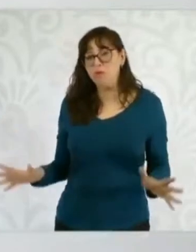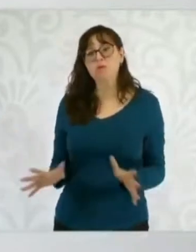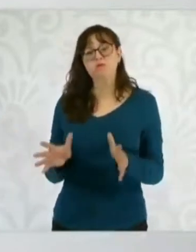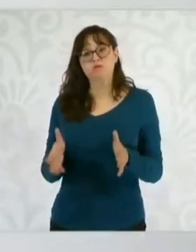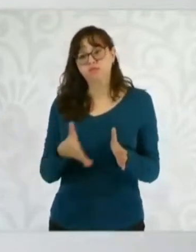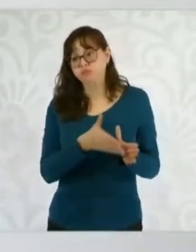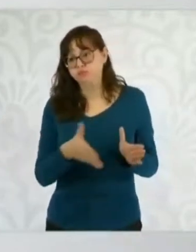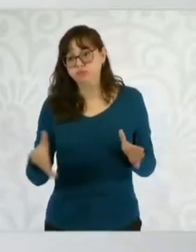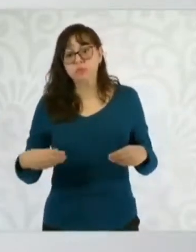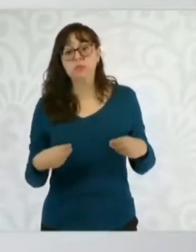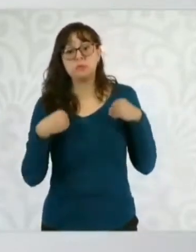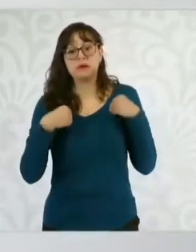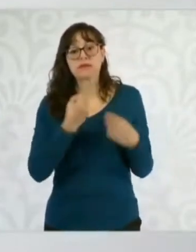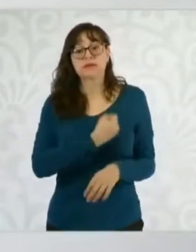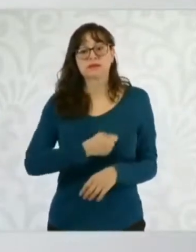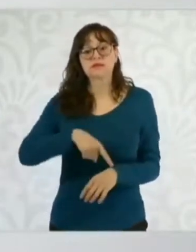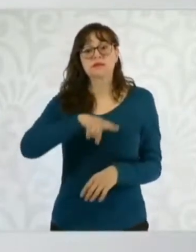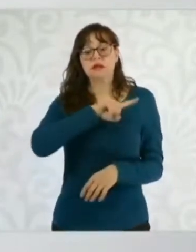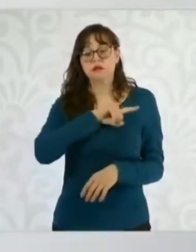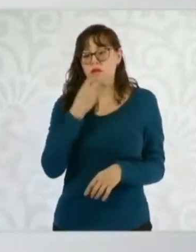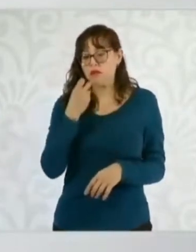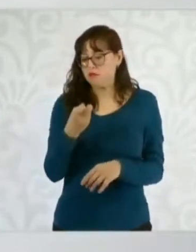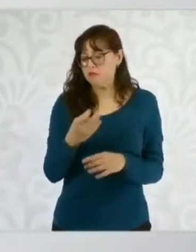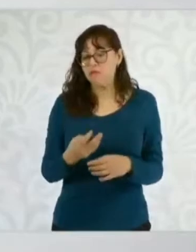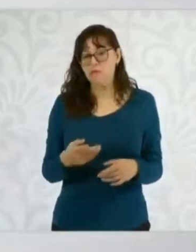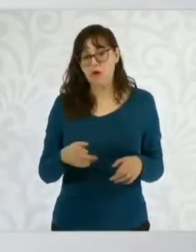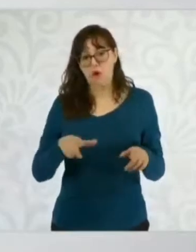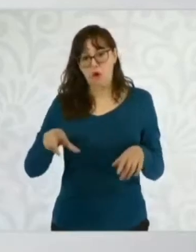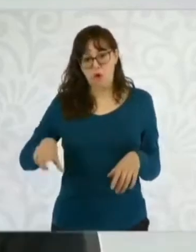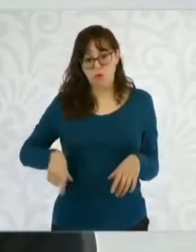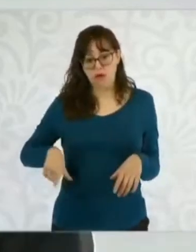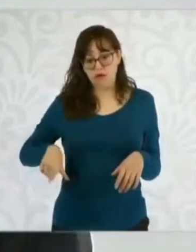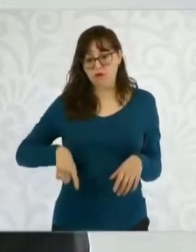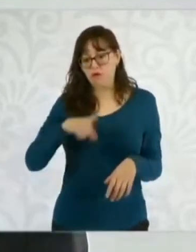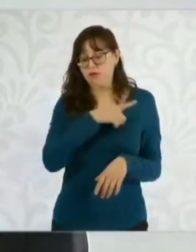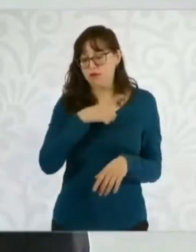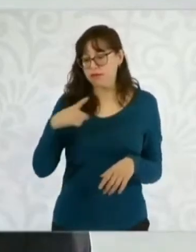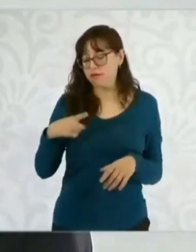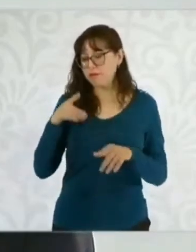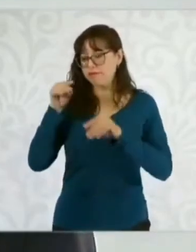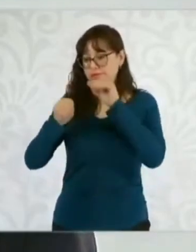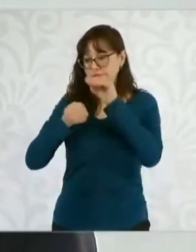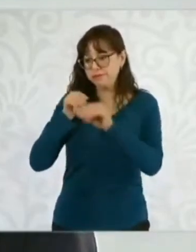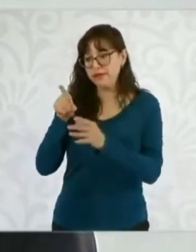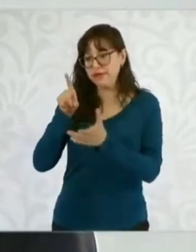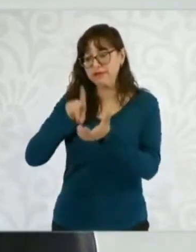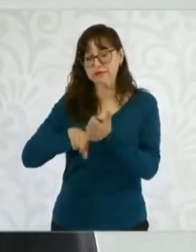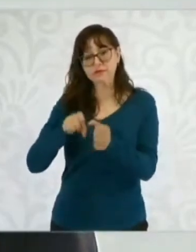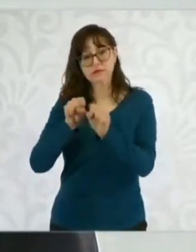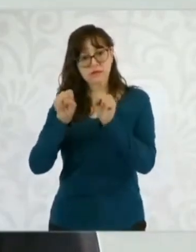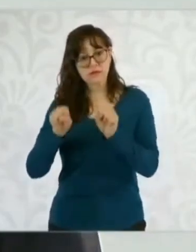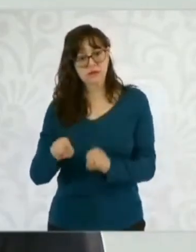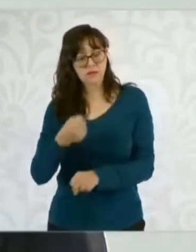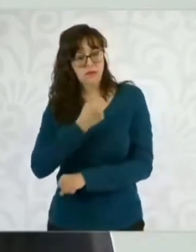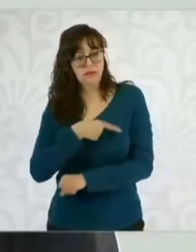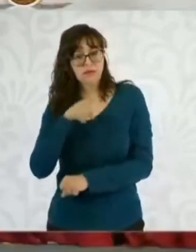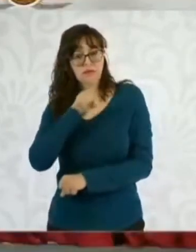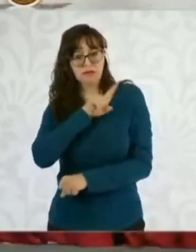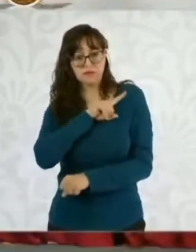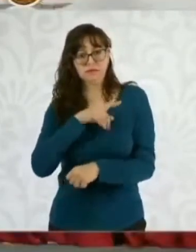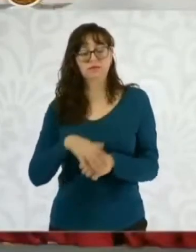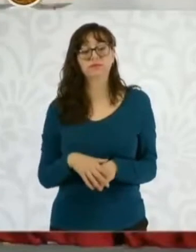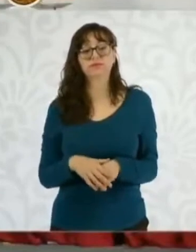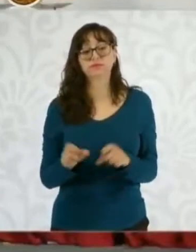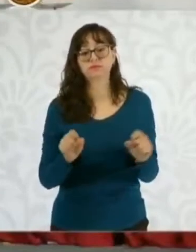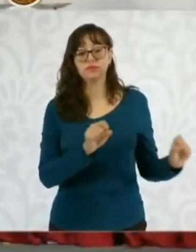un plan de gobierno en relación al sistema de salud. La siguiente, por favor.